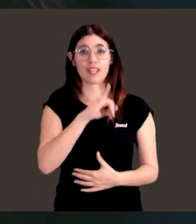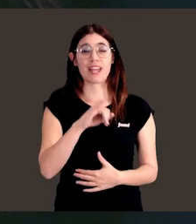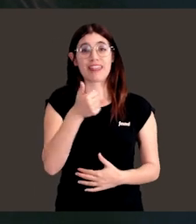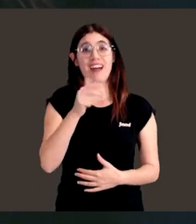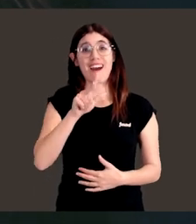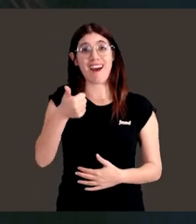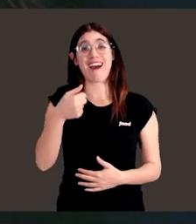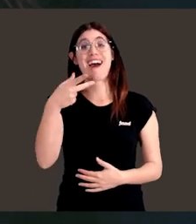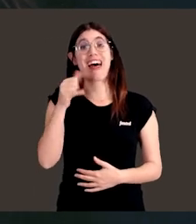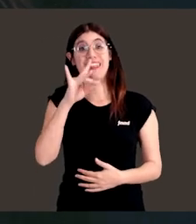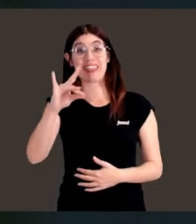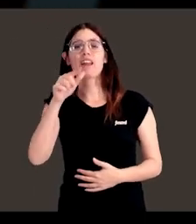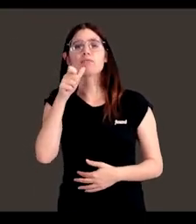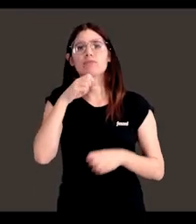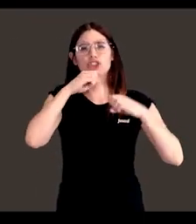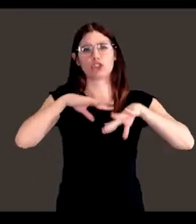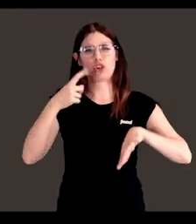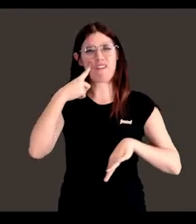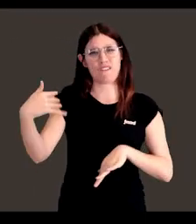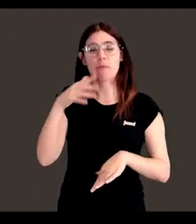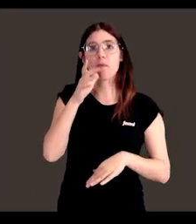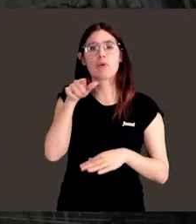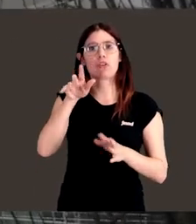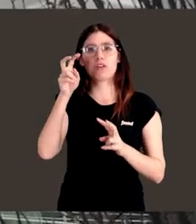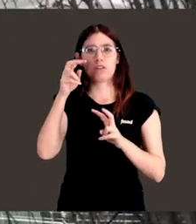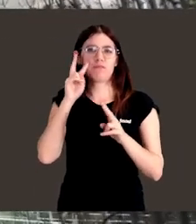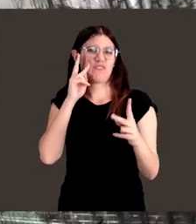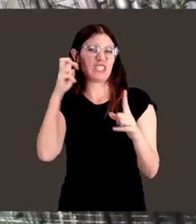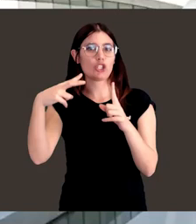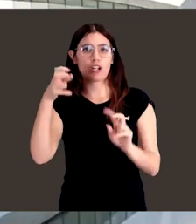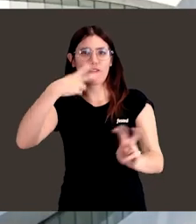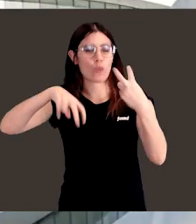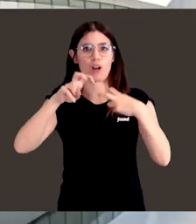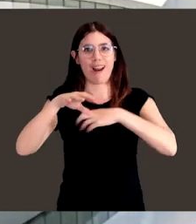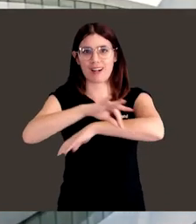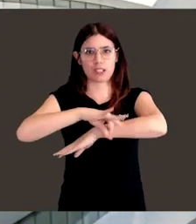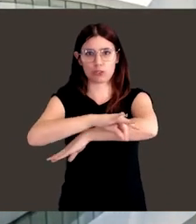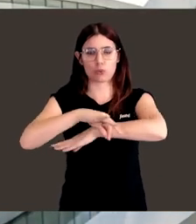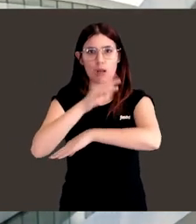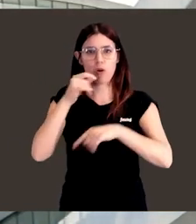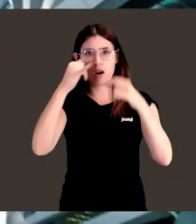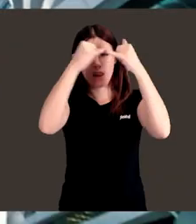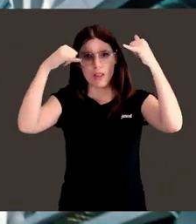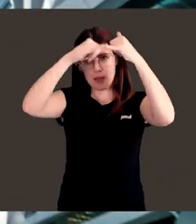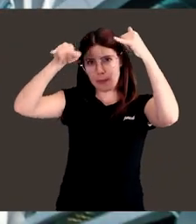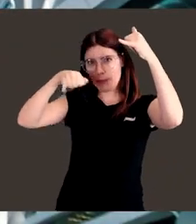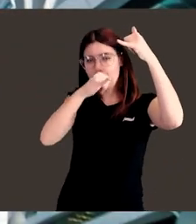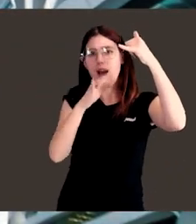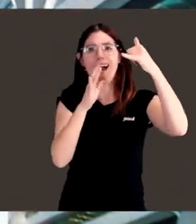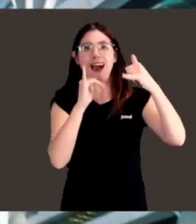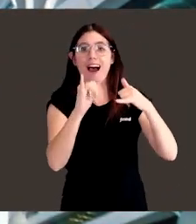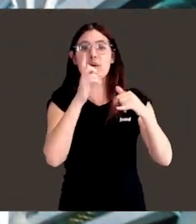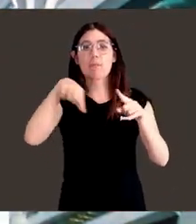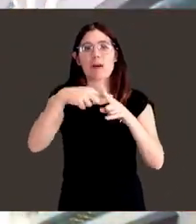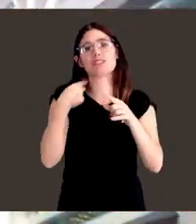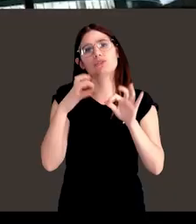zah jadid pasará la historia por su visión Revolucionaria de la arquitectura su uso magistral de la línea curva y por su lucha por abrirse paso en